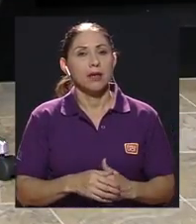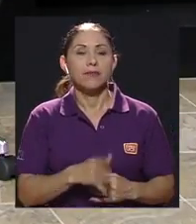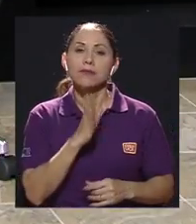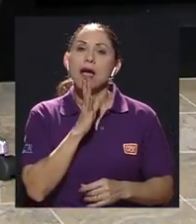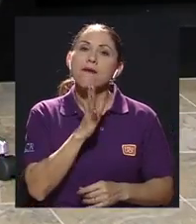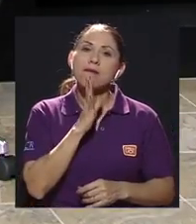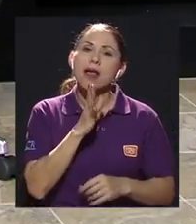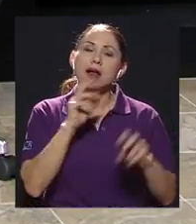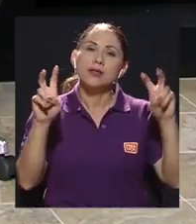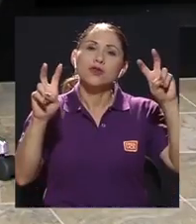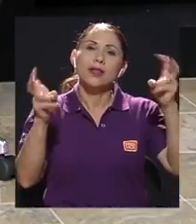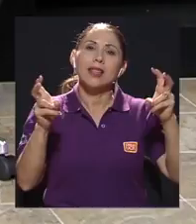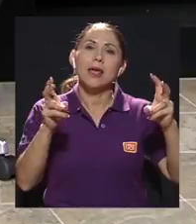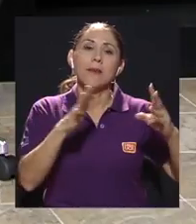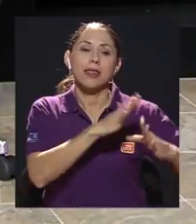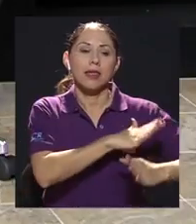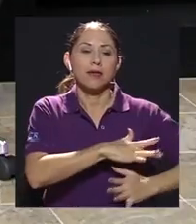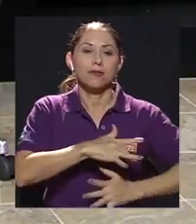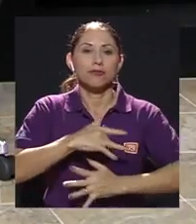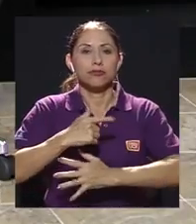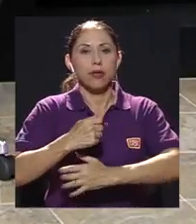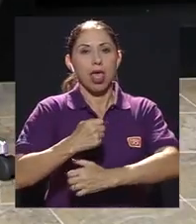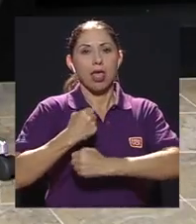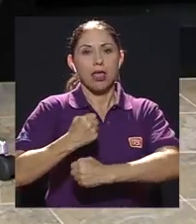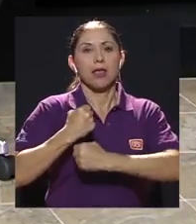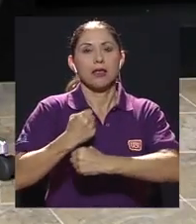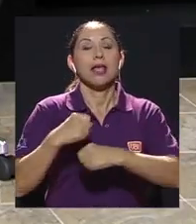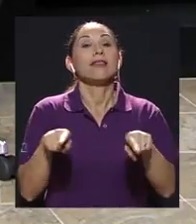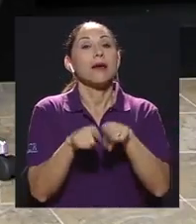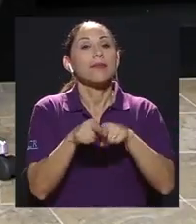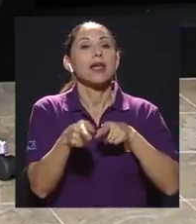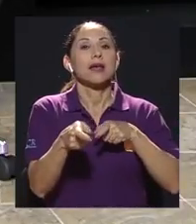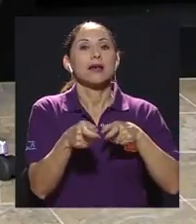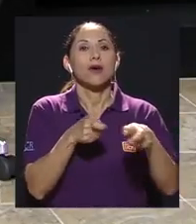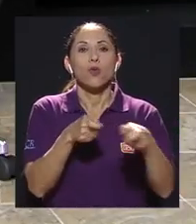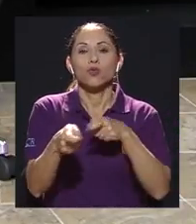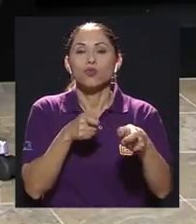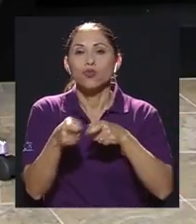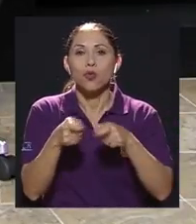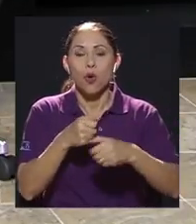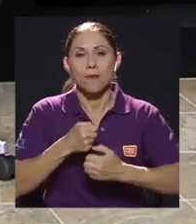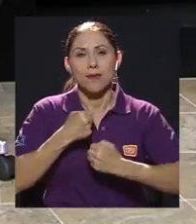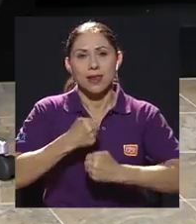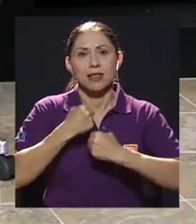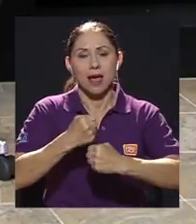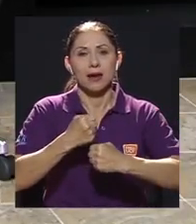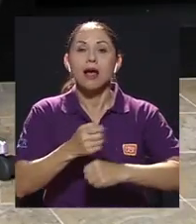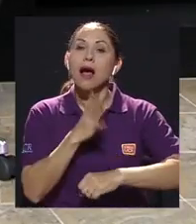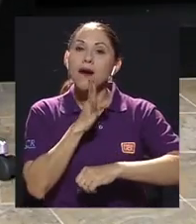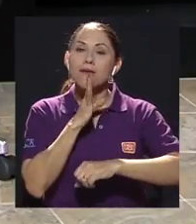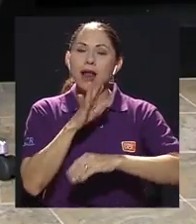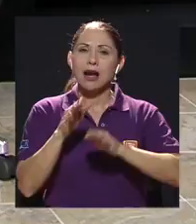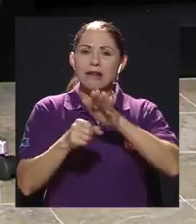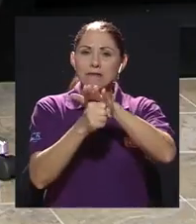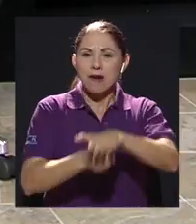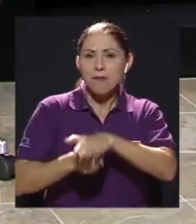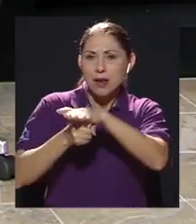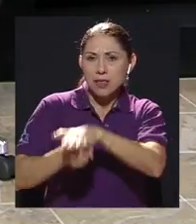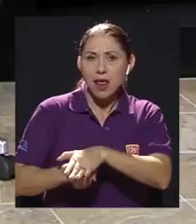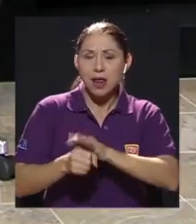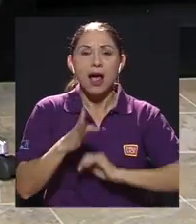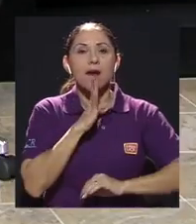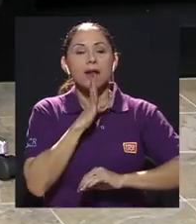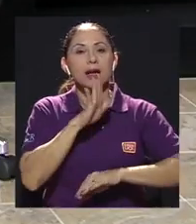hablar sobre el tema de ejércitos es hablar también sobre el control militar, es hablar sobre la represión, es hablar sobre la violentación de